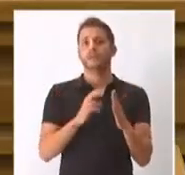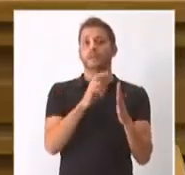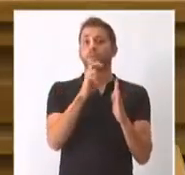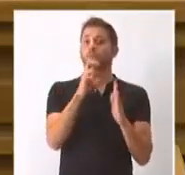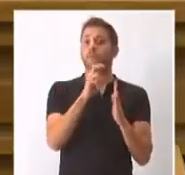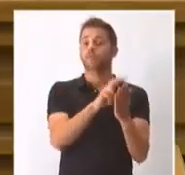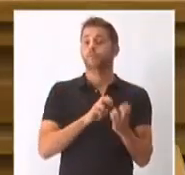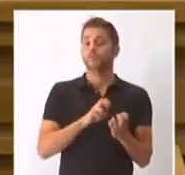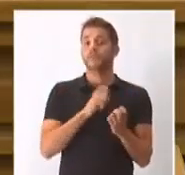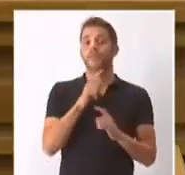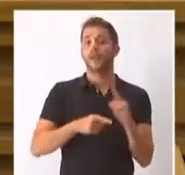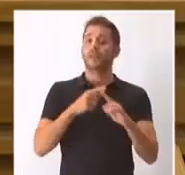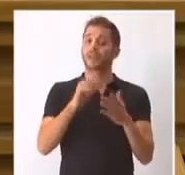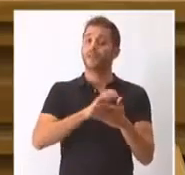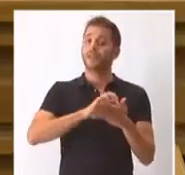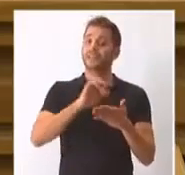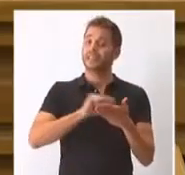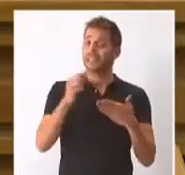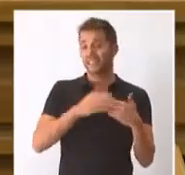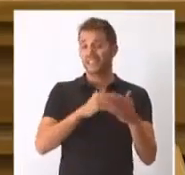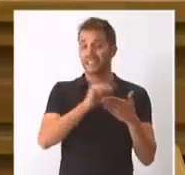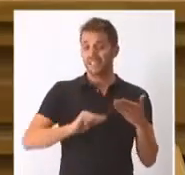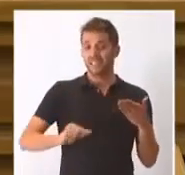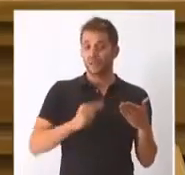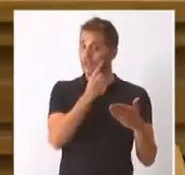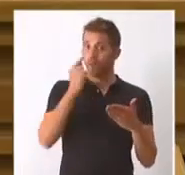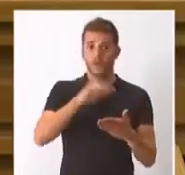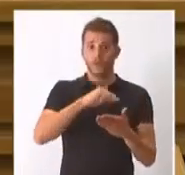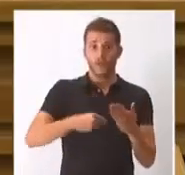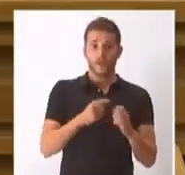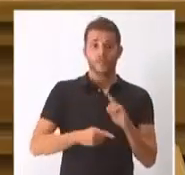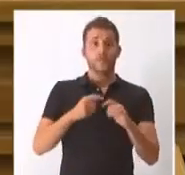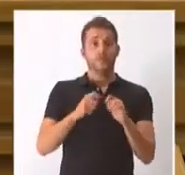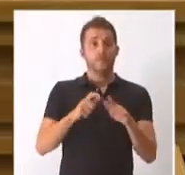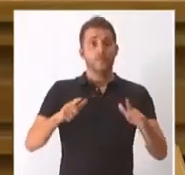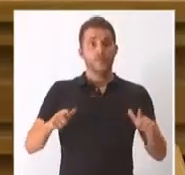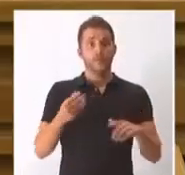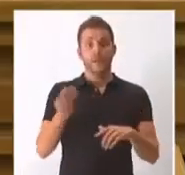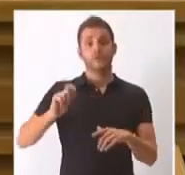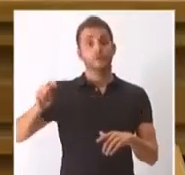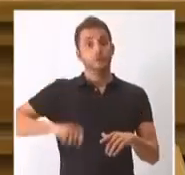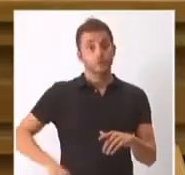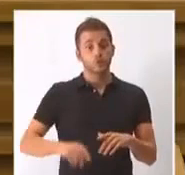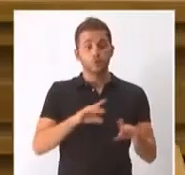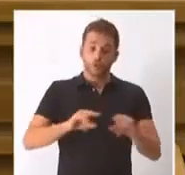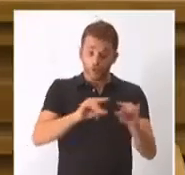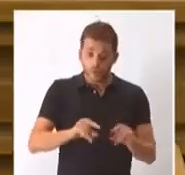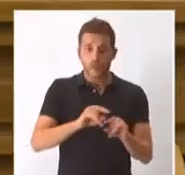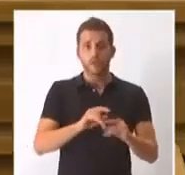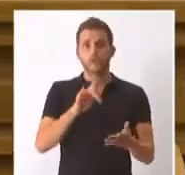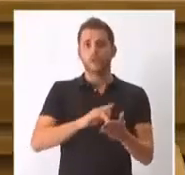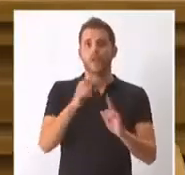escrituras notariales que documenten los aumentos reducciones en relación a sueldos destinados a uso industrial o